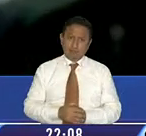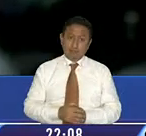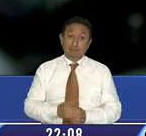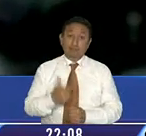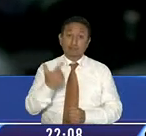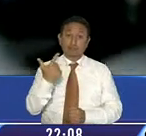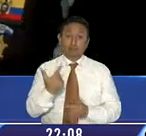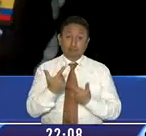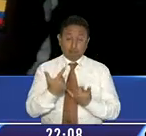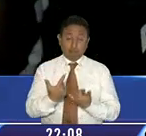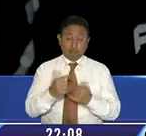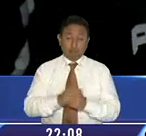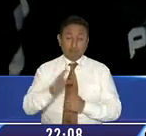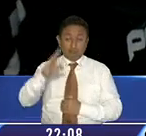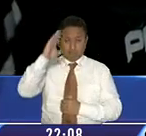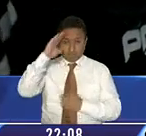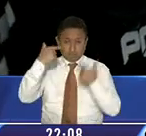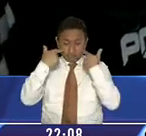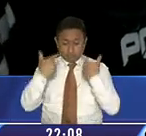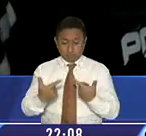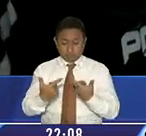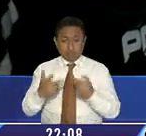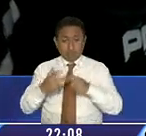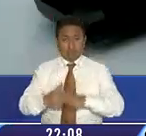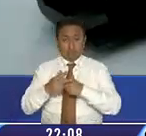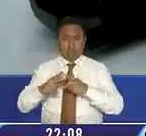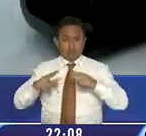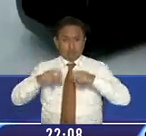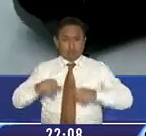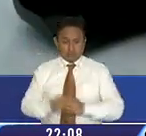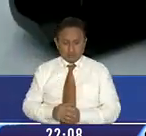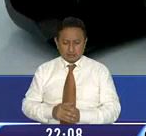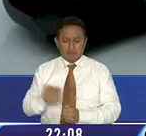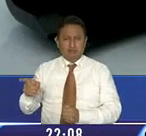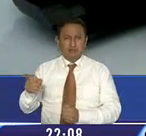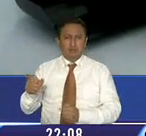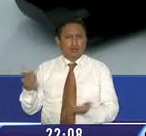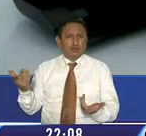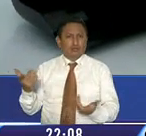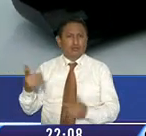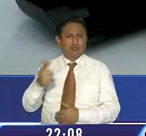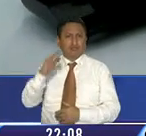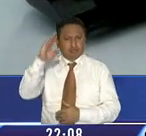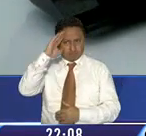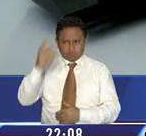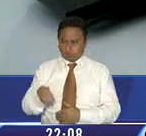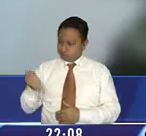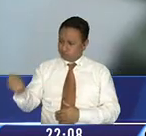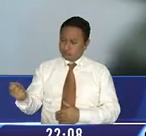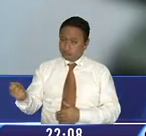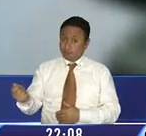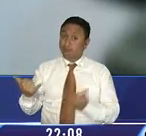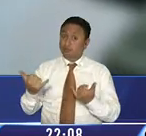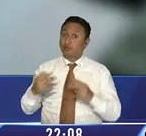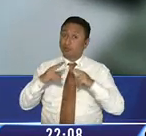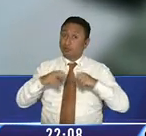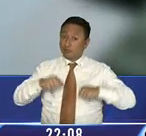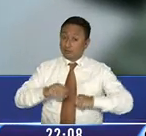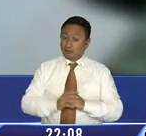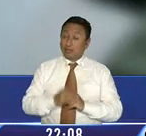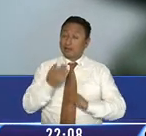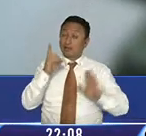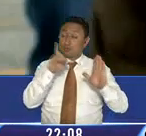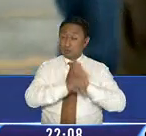pistola está bajo custodia y las averiguaciones han empezado para saber cómo la consiguieron. Las investigaciones determinarán si estaba reportada